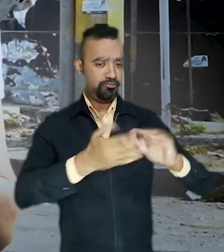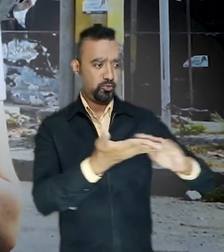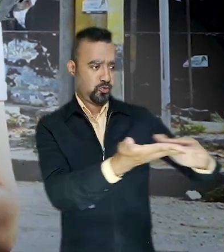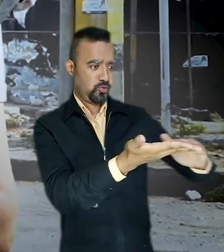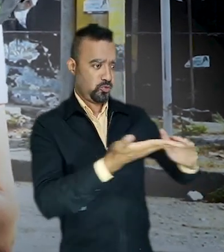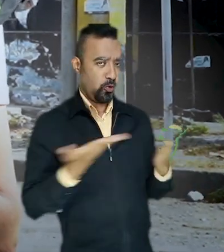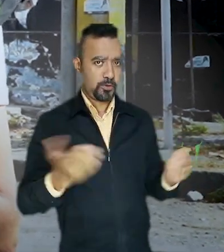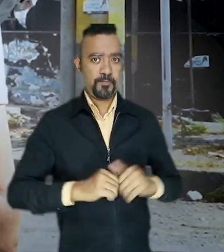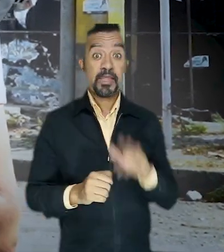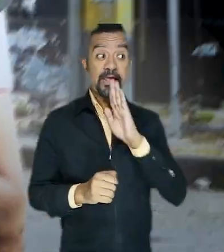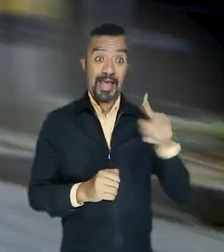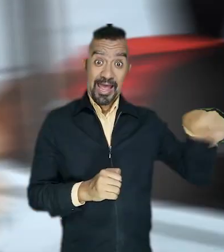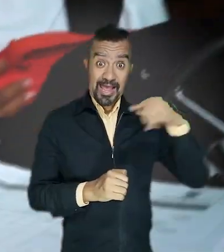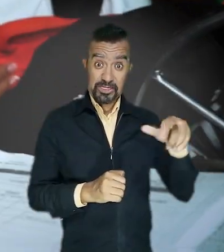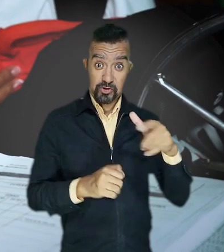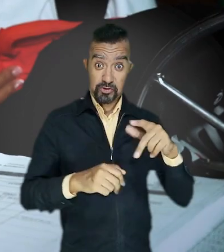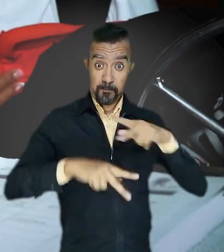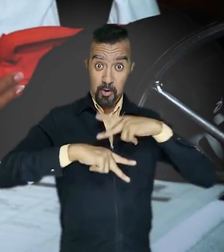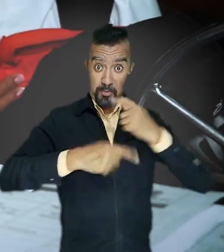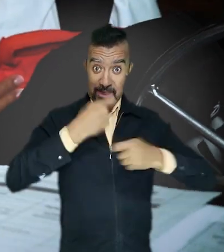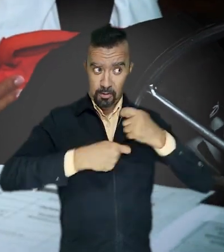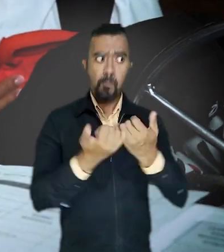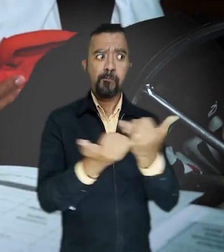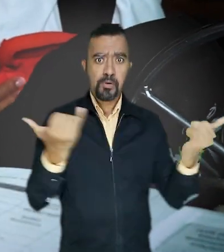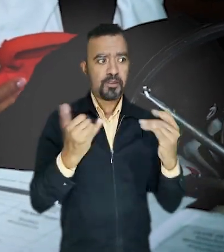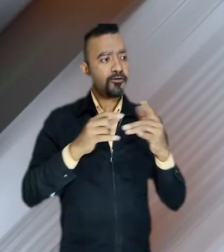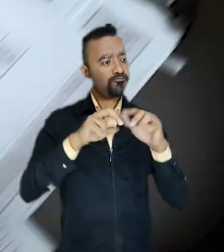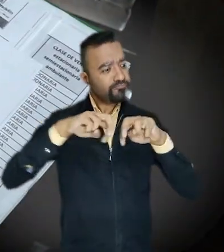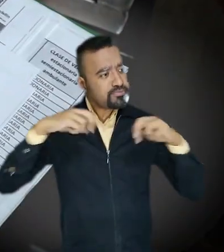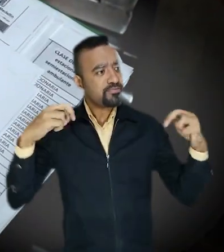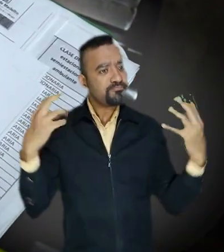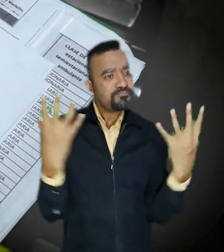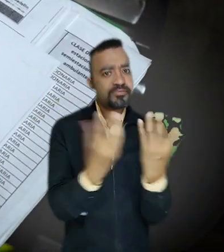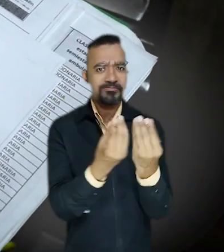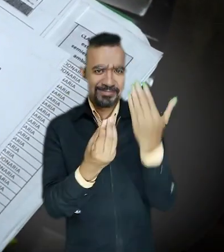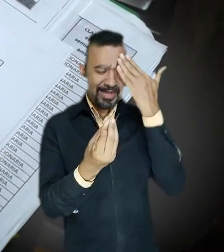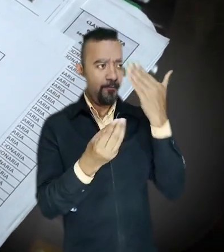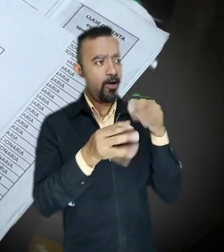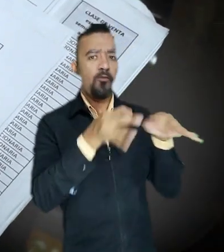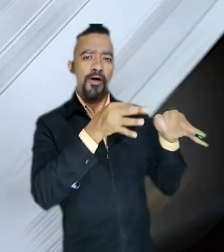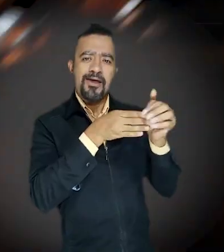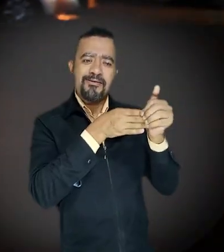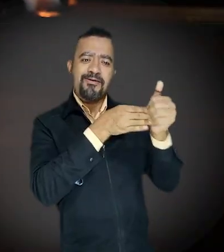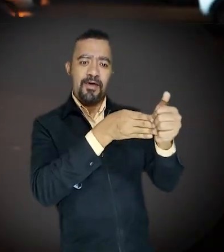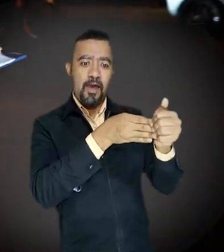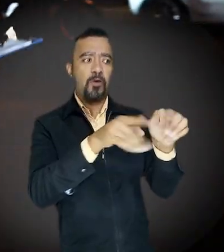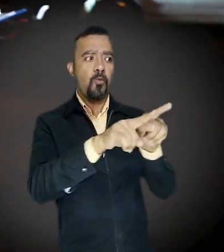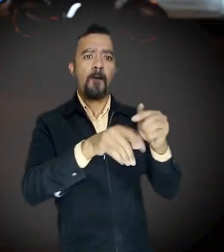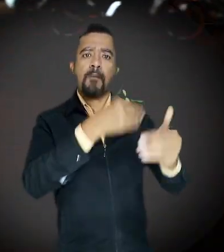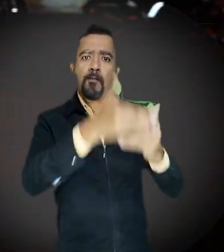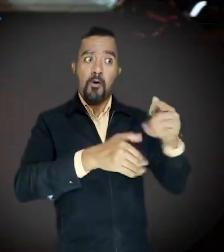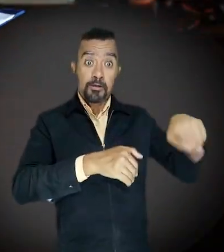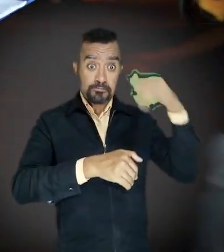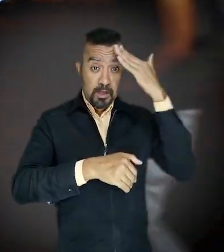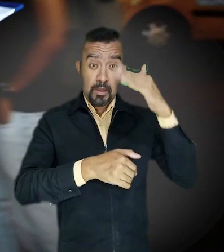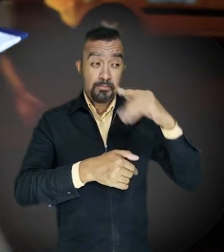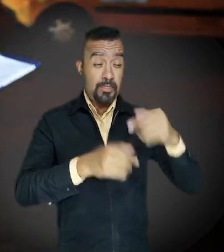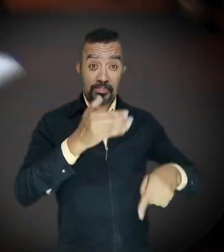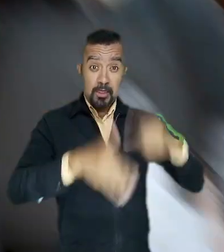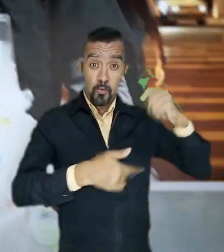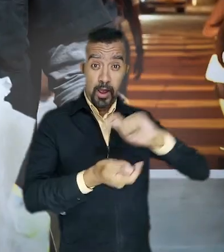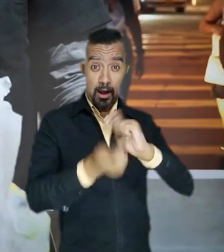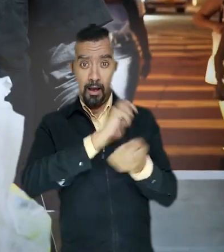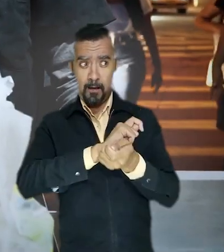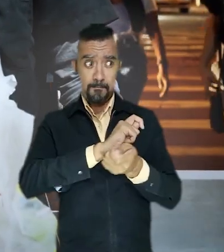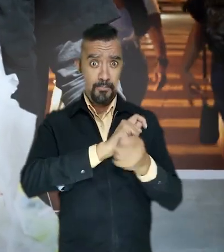el proyecto Metro del 80. Para los comerciantes, estos acercamientos son positivos porque se sienten acompañados y tenidos en cuenta en